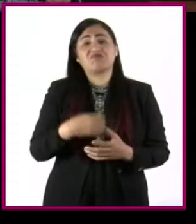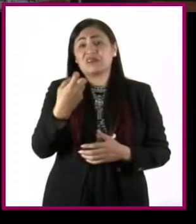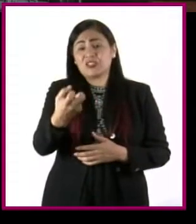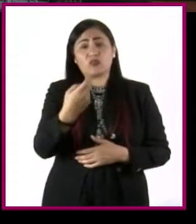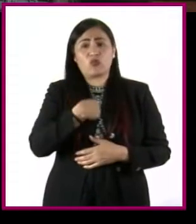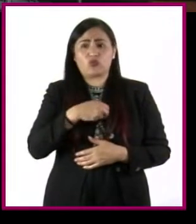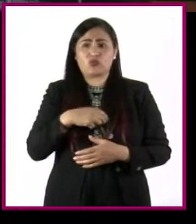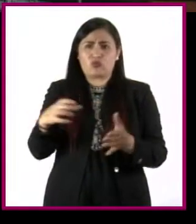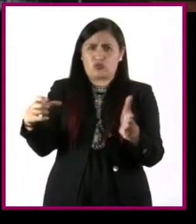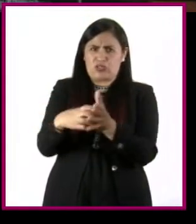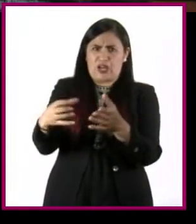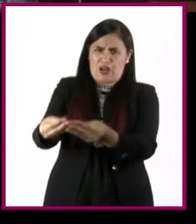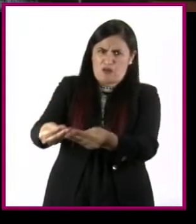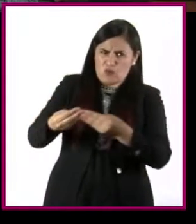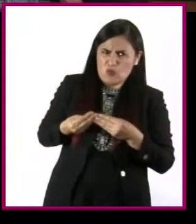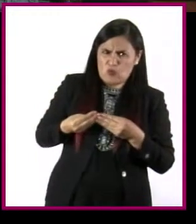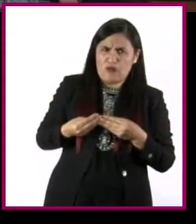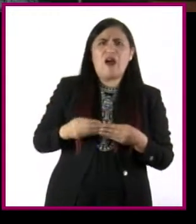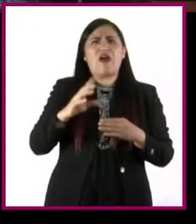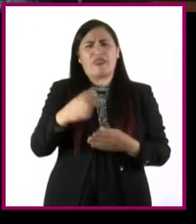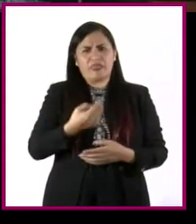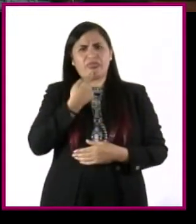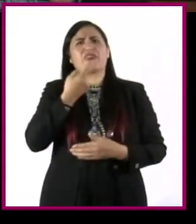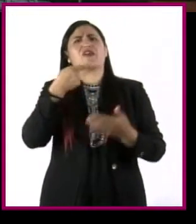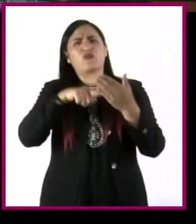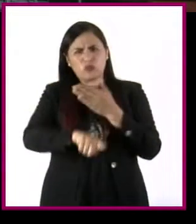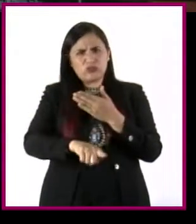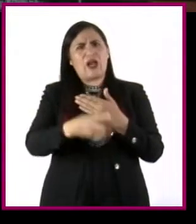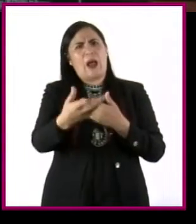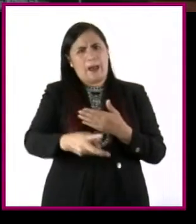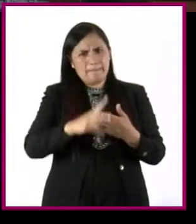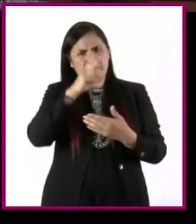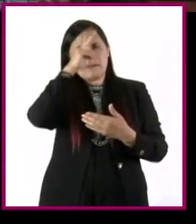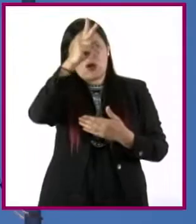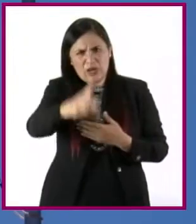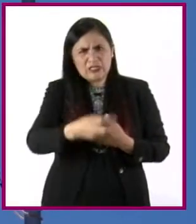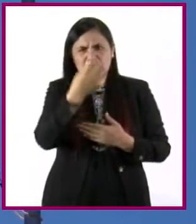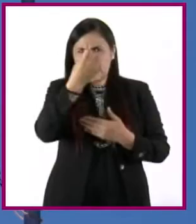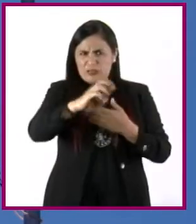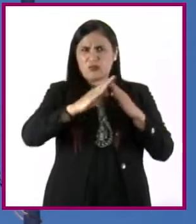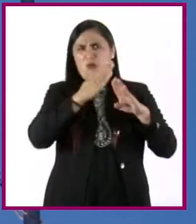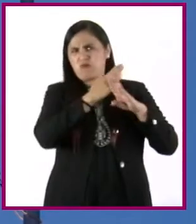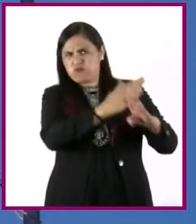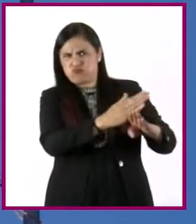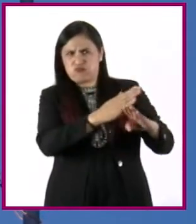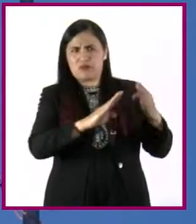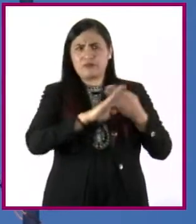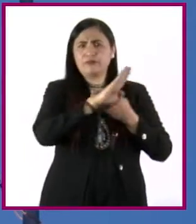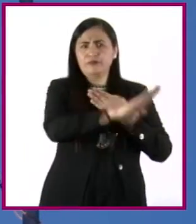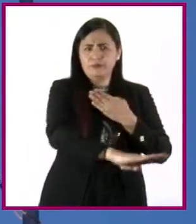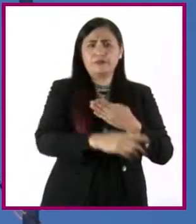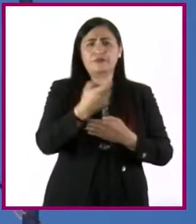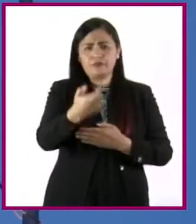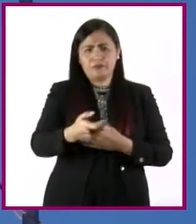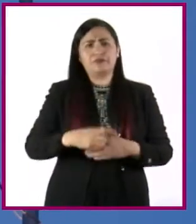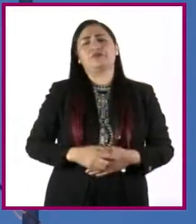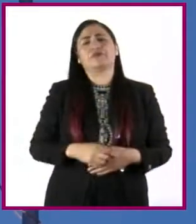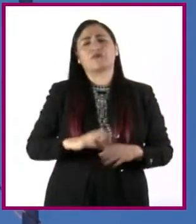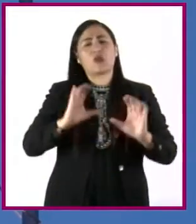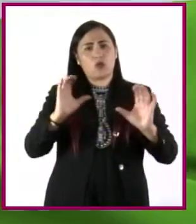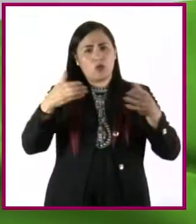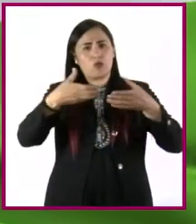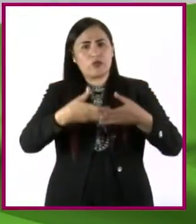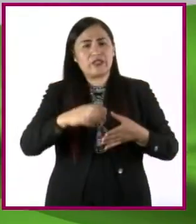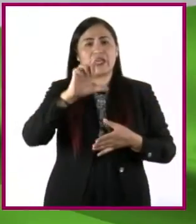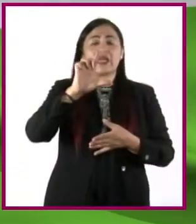cajas y etiquetas para denunciar la violencia y unir fuerzas en contra de las fobias. Por eso surge la denominada comunidad